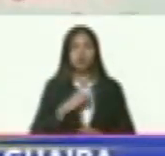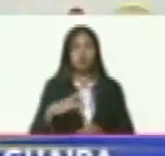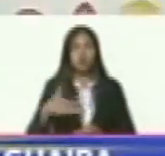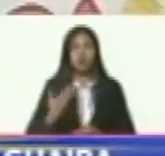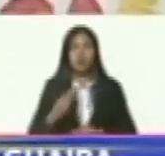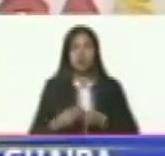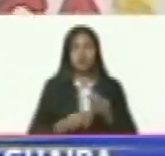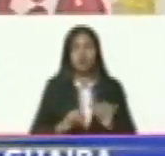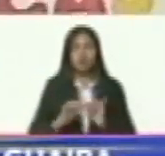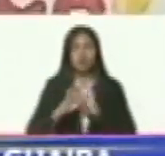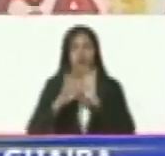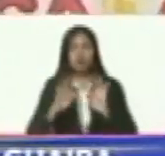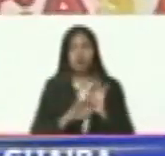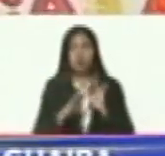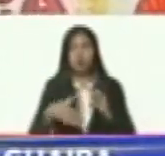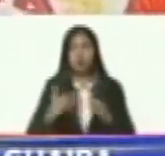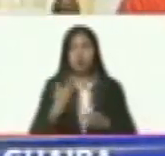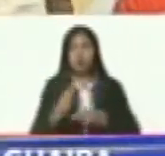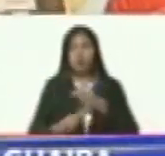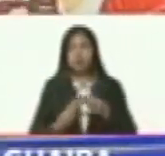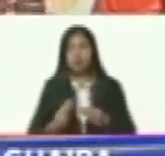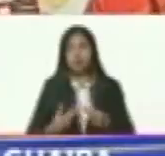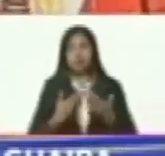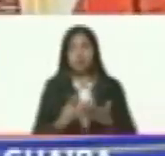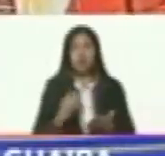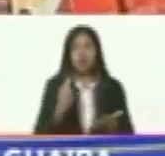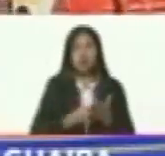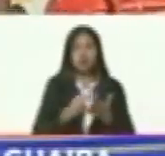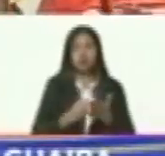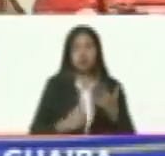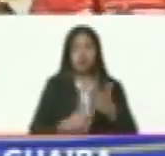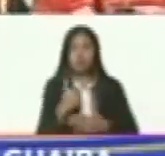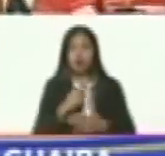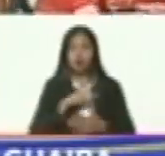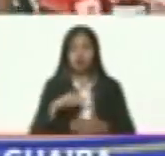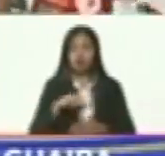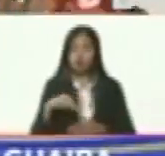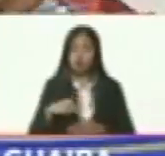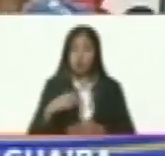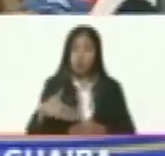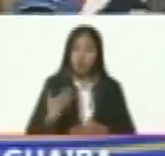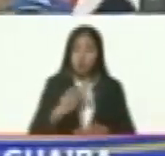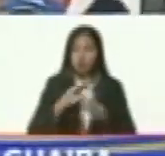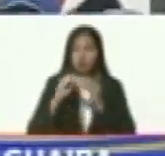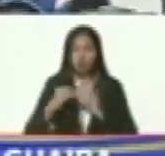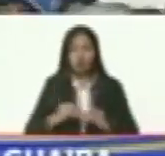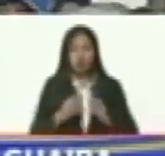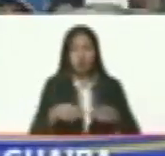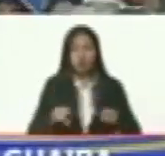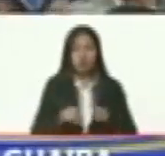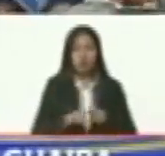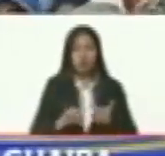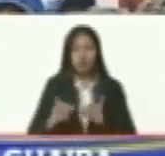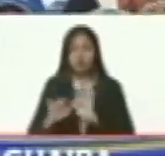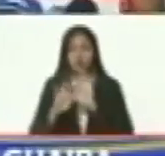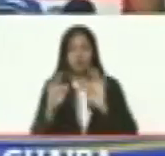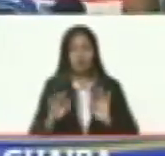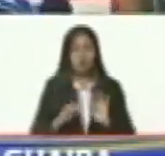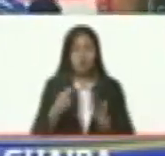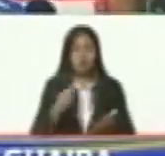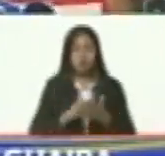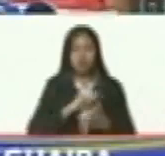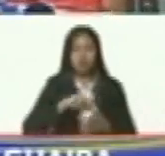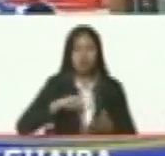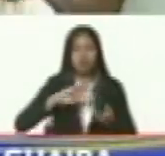otra instancia que pueda darnos los recursos suficientes para nosotros mismos reparar lo que tengamos que reparar dentro de